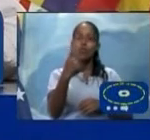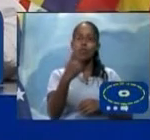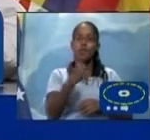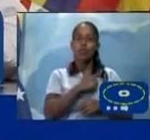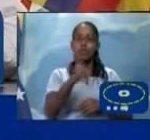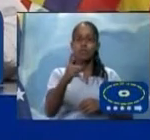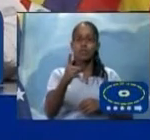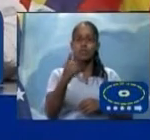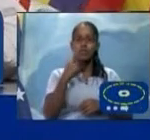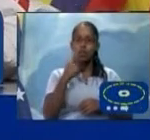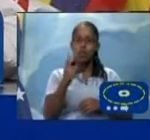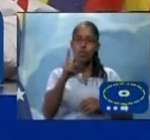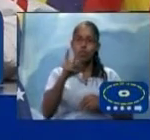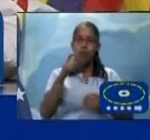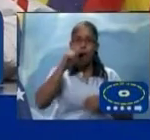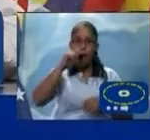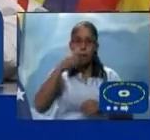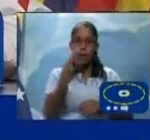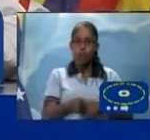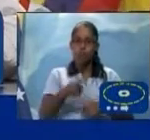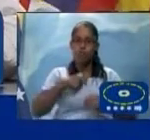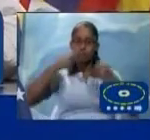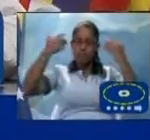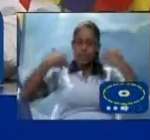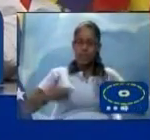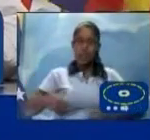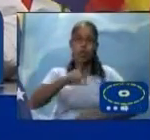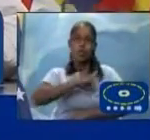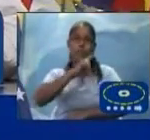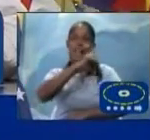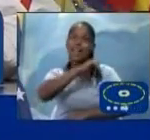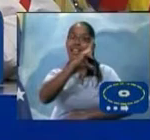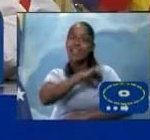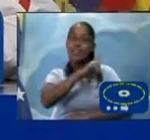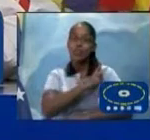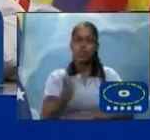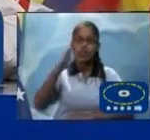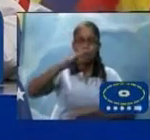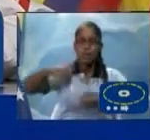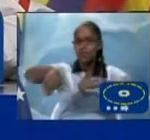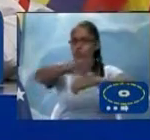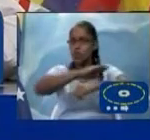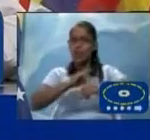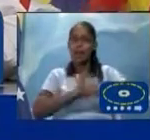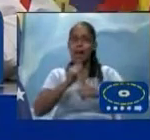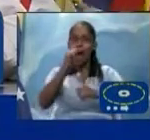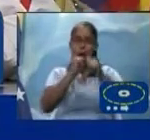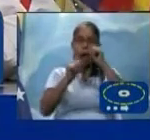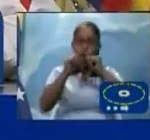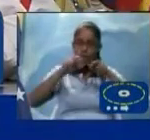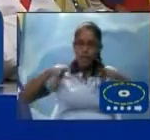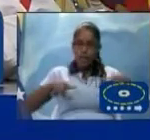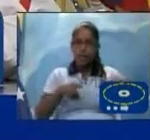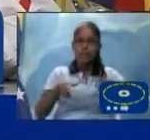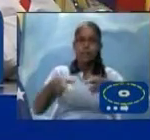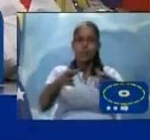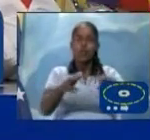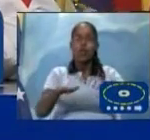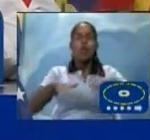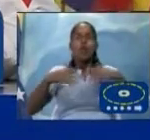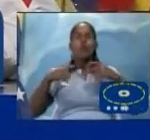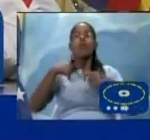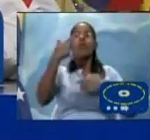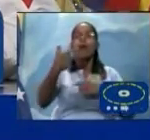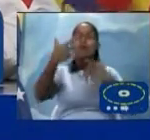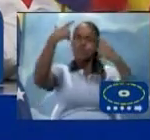al, varón vestido de lino que estaba sobre las aguas del río: